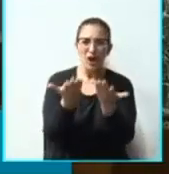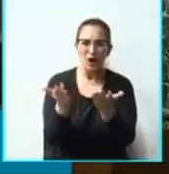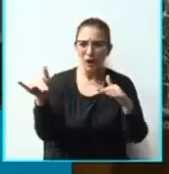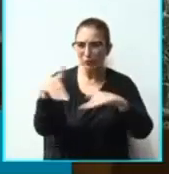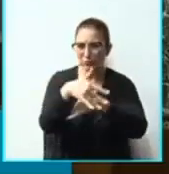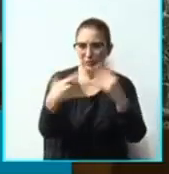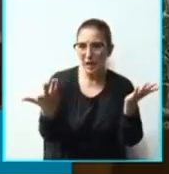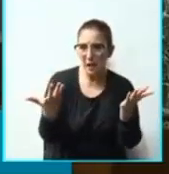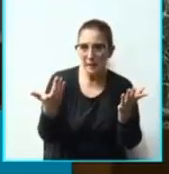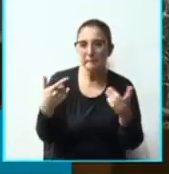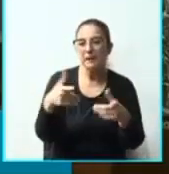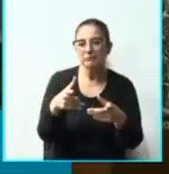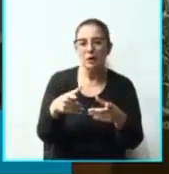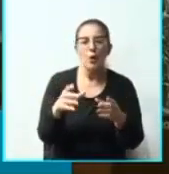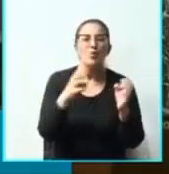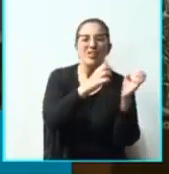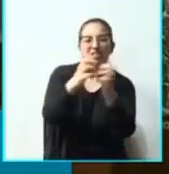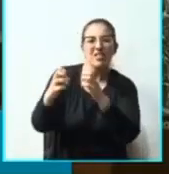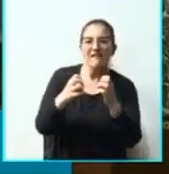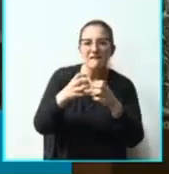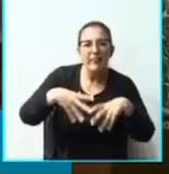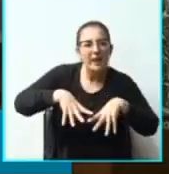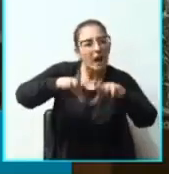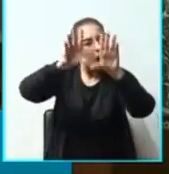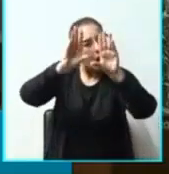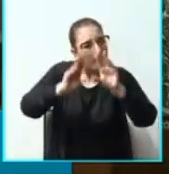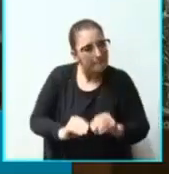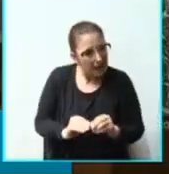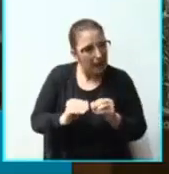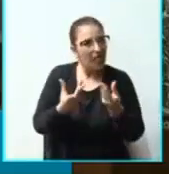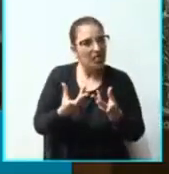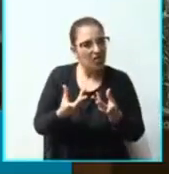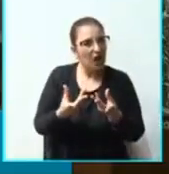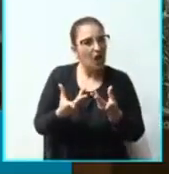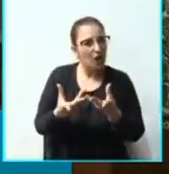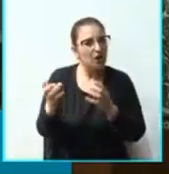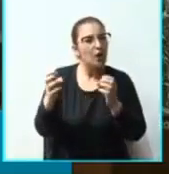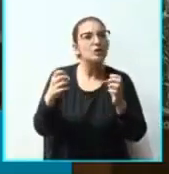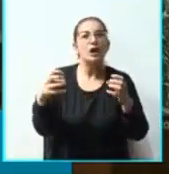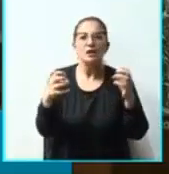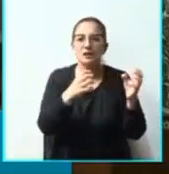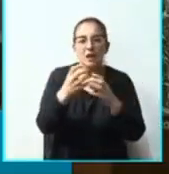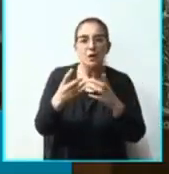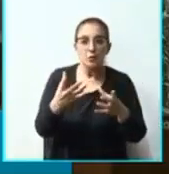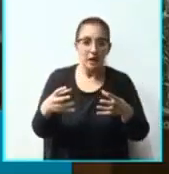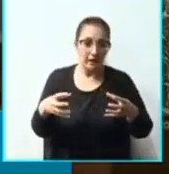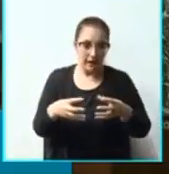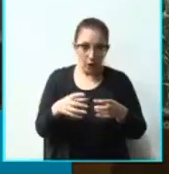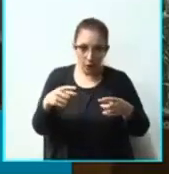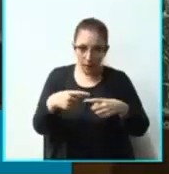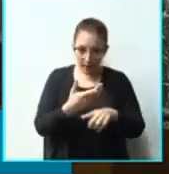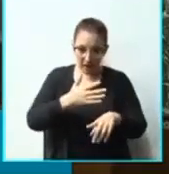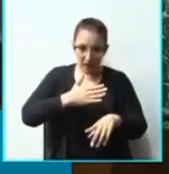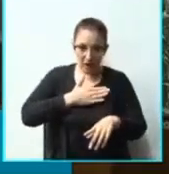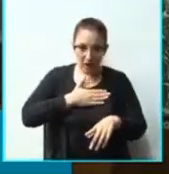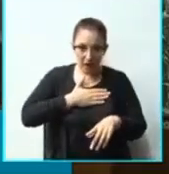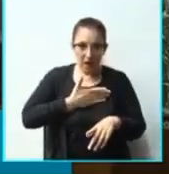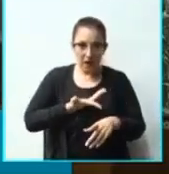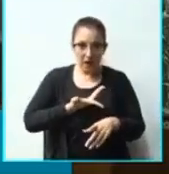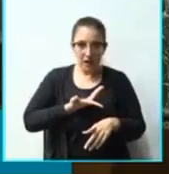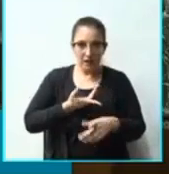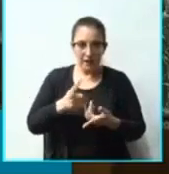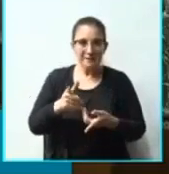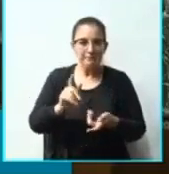integral, que discuta verdaderamente lo que para nosotros desde la izquierda es imprescindible, que es una gran